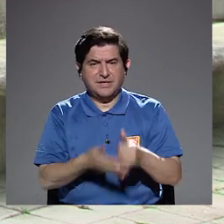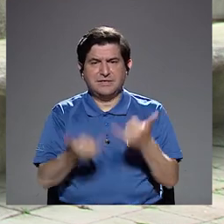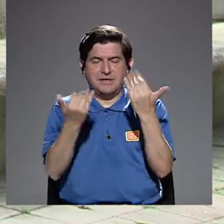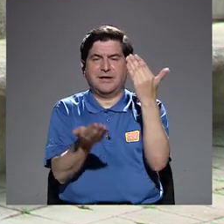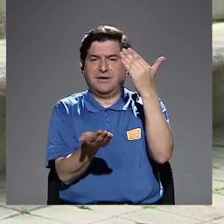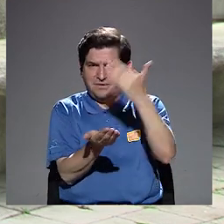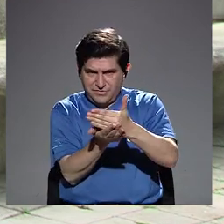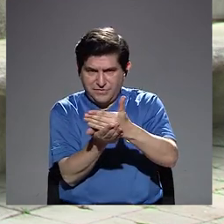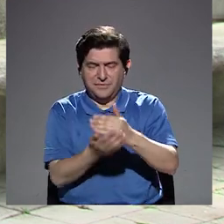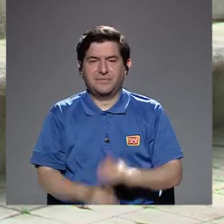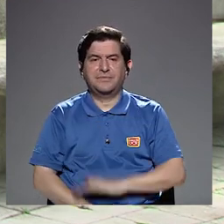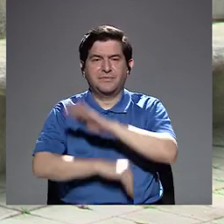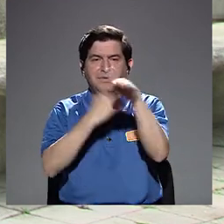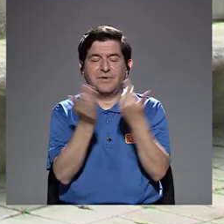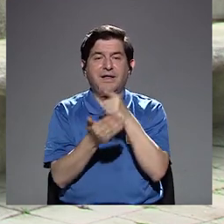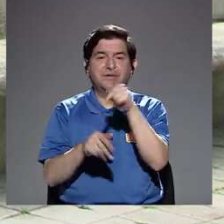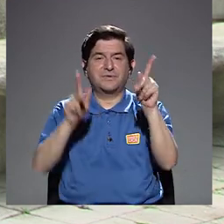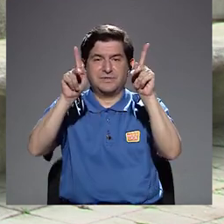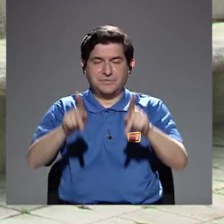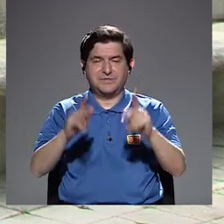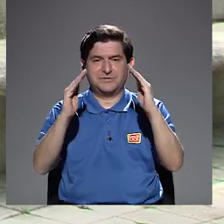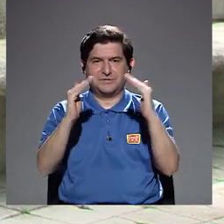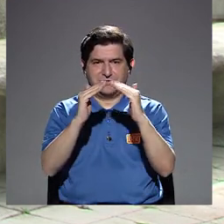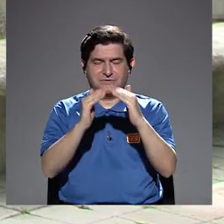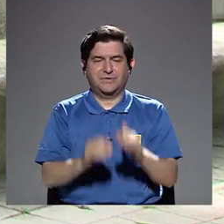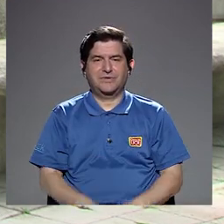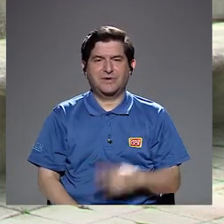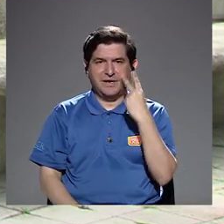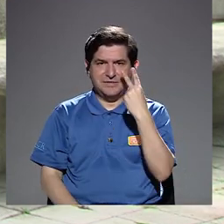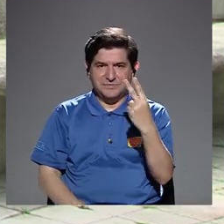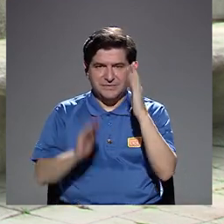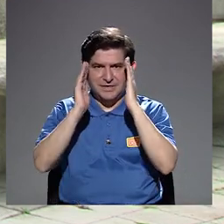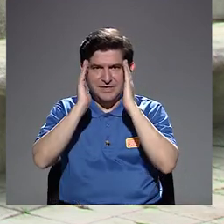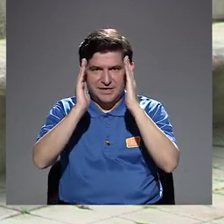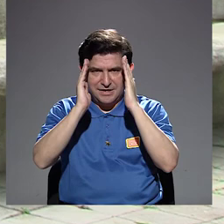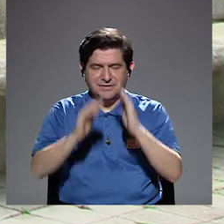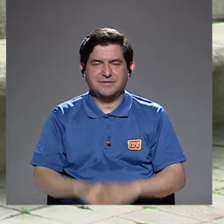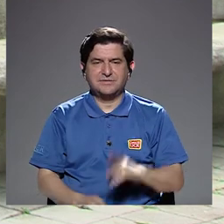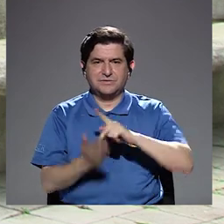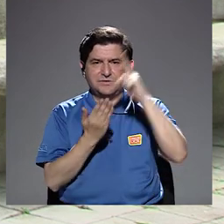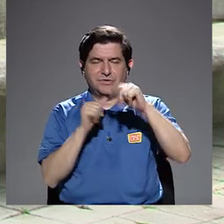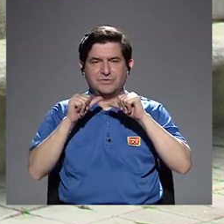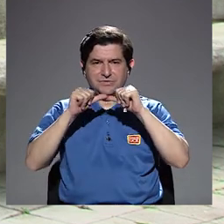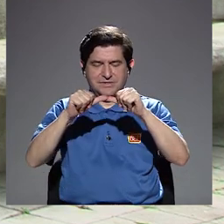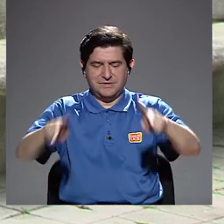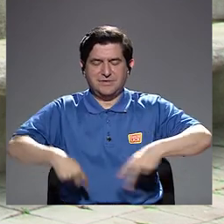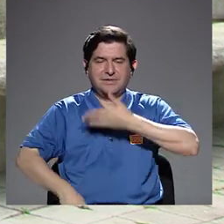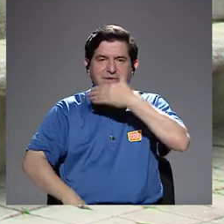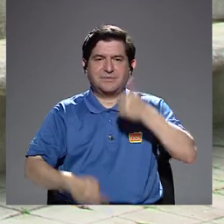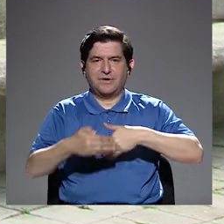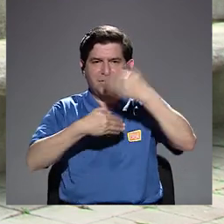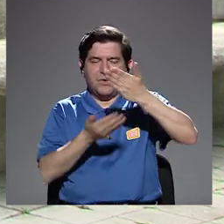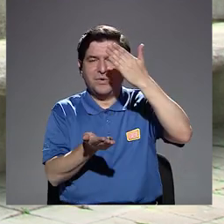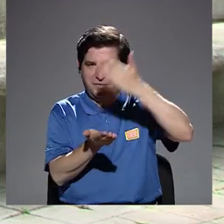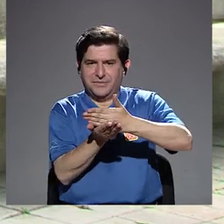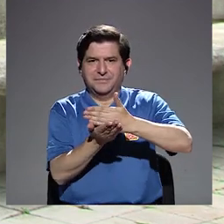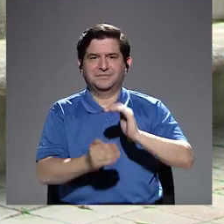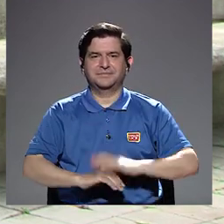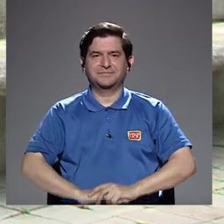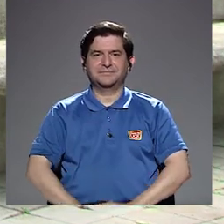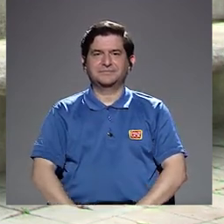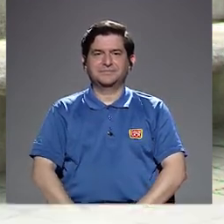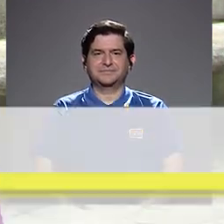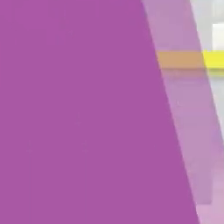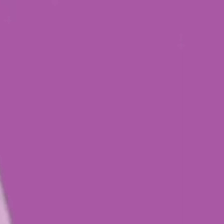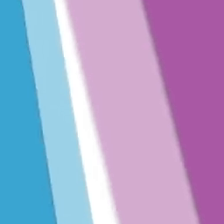segmento. Vamos a hacer una pausa a todos los que están en casa, donde nos estén viendo o escuchando. Les invito a que continúen con más de Vivir Mejor después de la siguiente